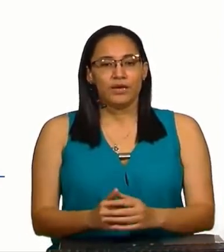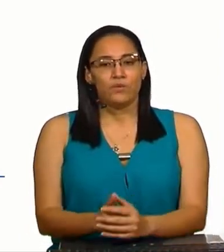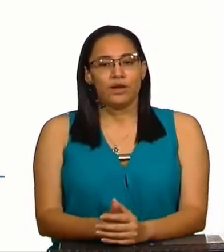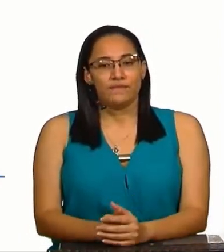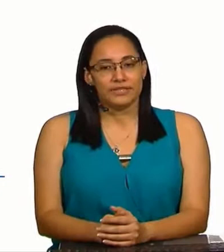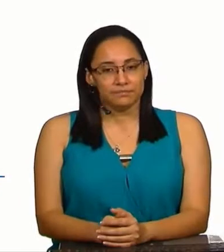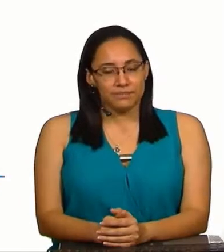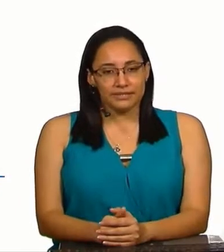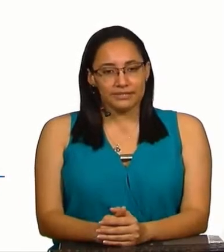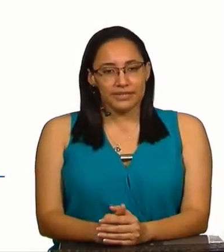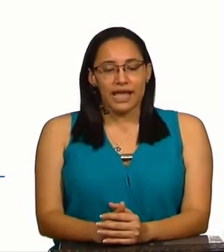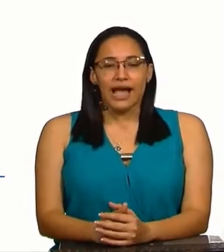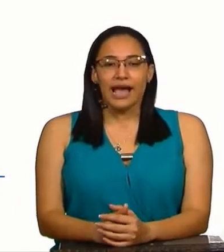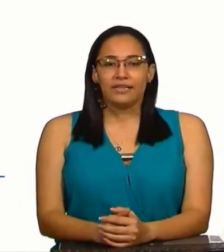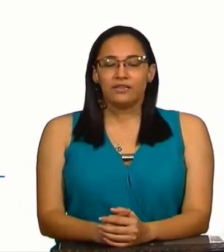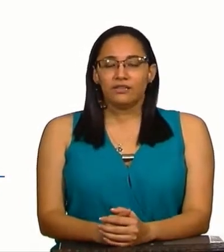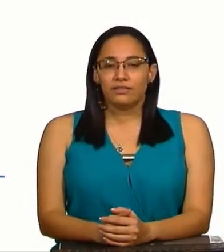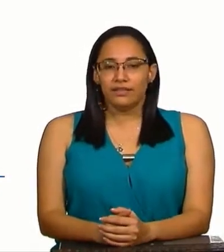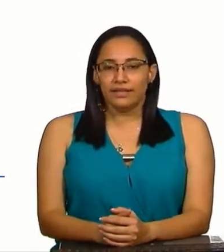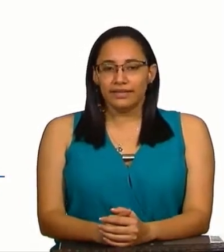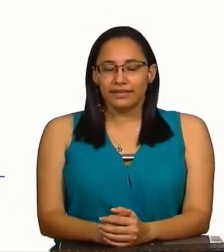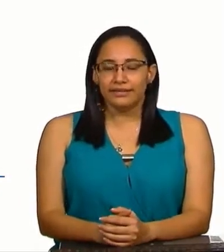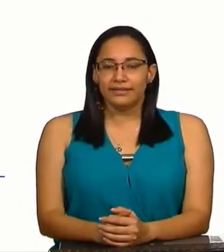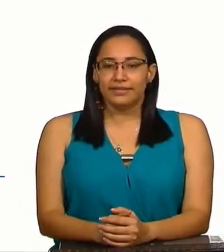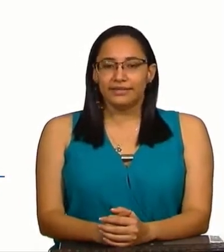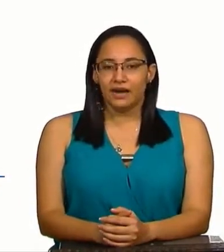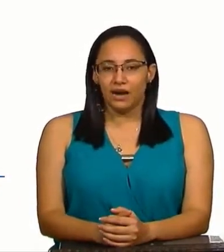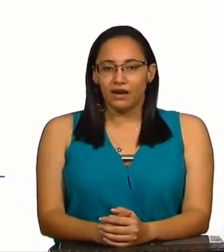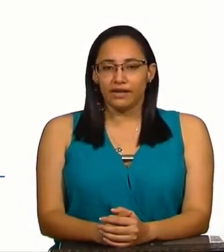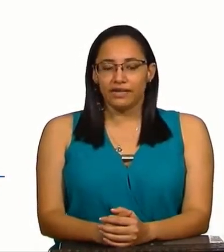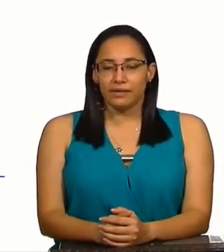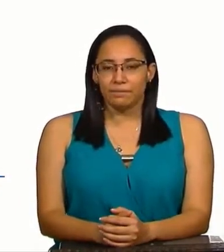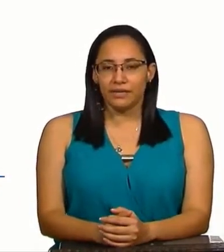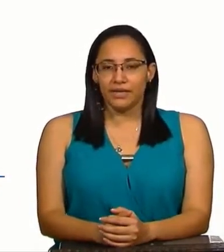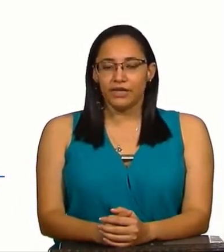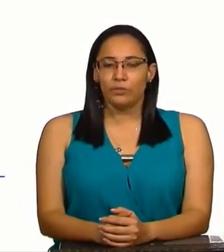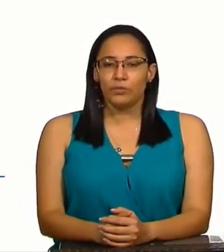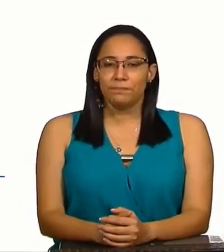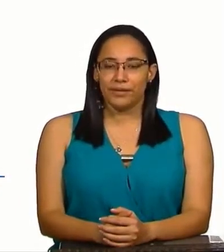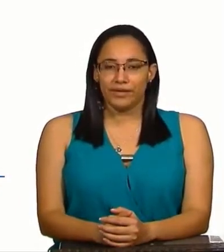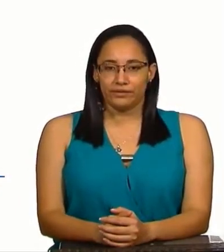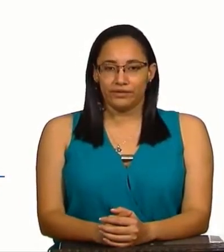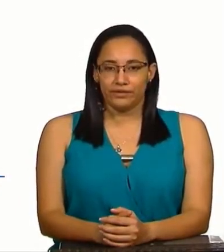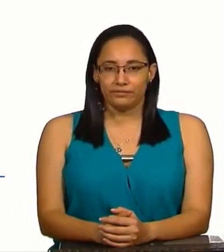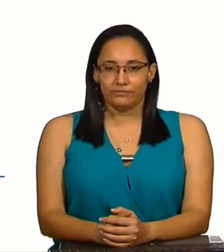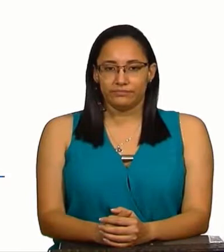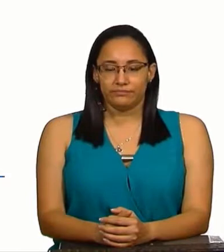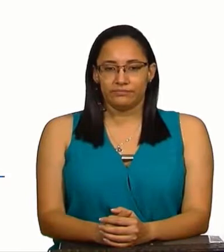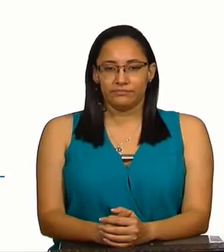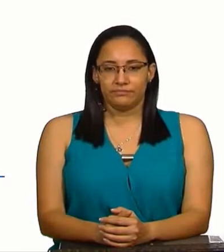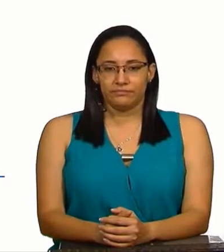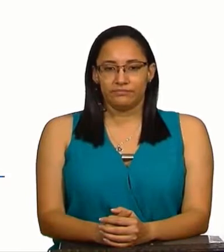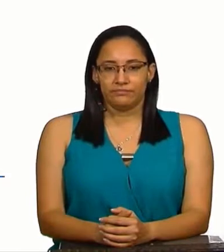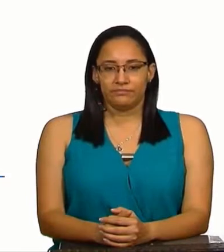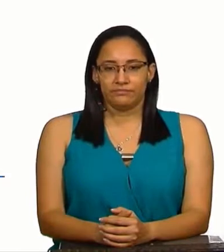Muy bien, una vez más. I don't think the car can be repaired.